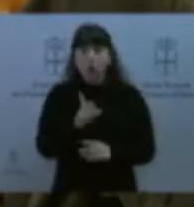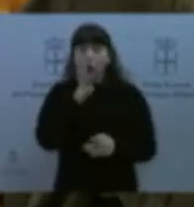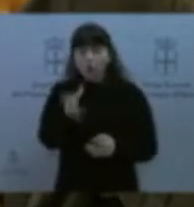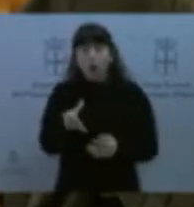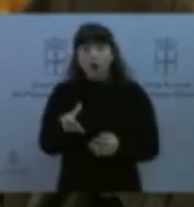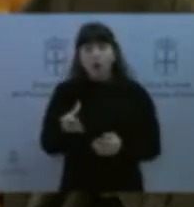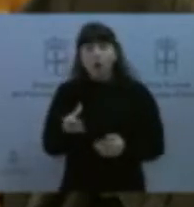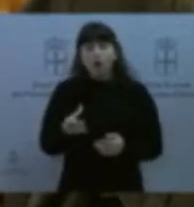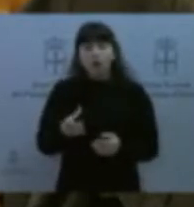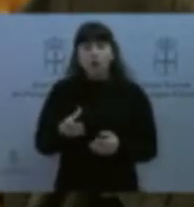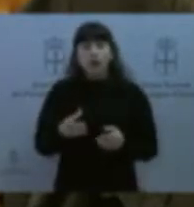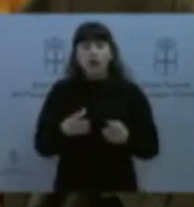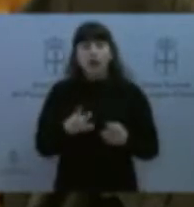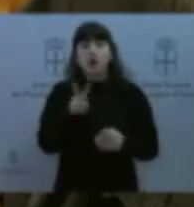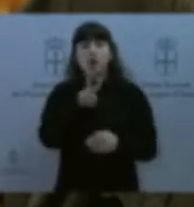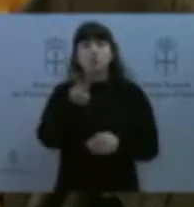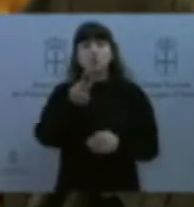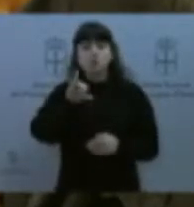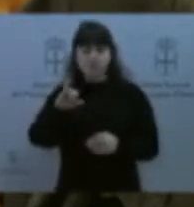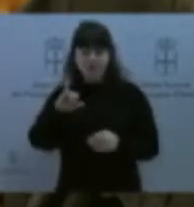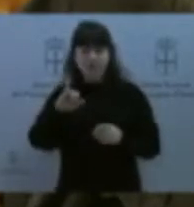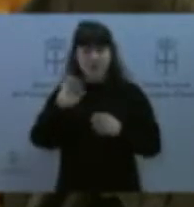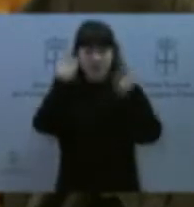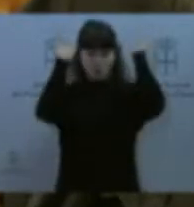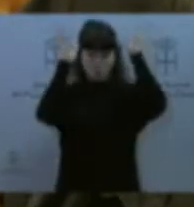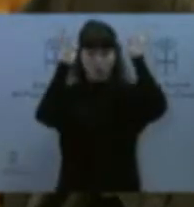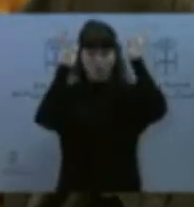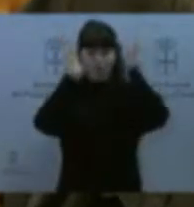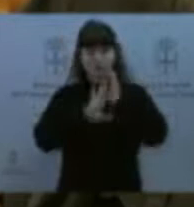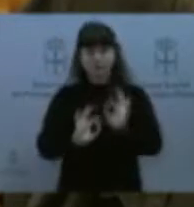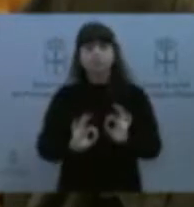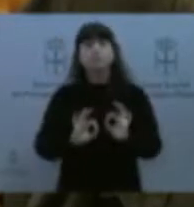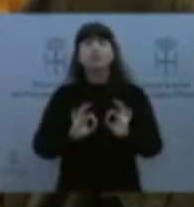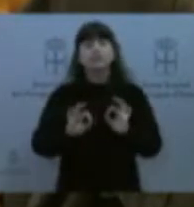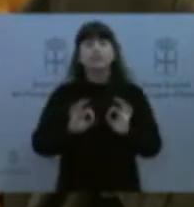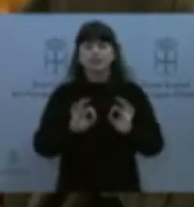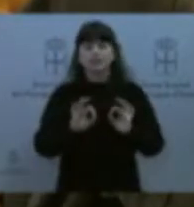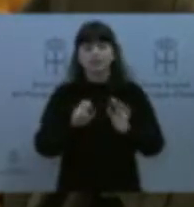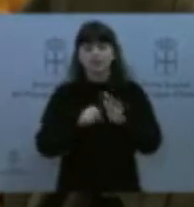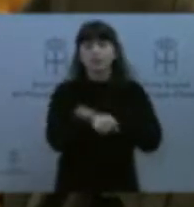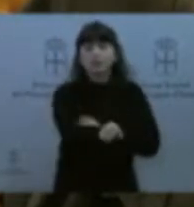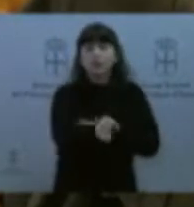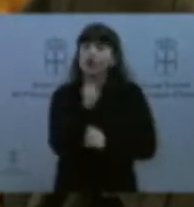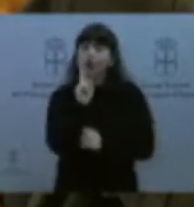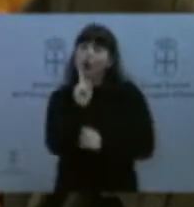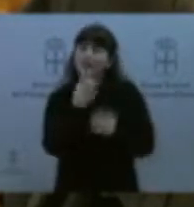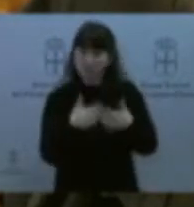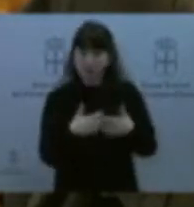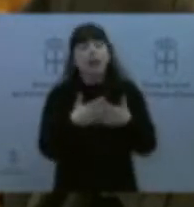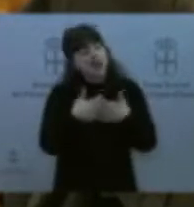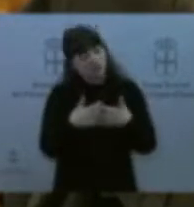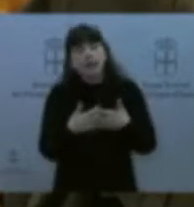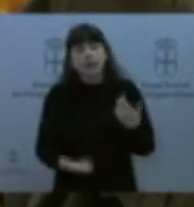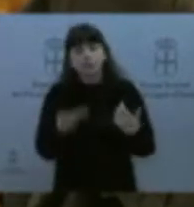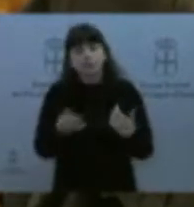caso en el suroccidente, lo importante no es tanto la máquina. Y es verdad que el equipo tiene que tener un equipamiento avanzado